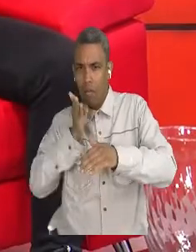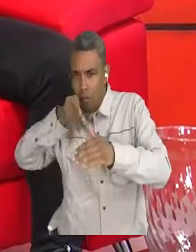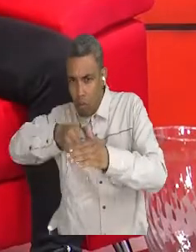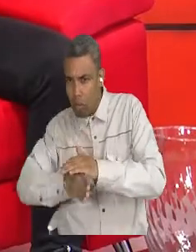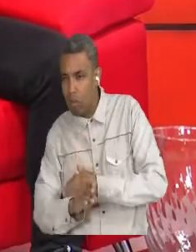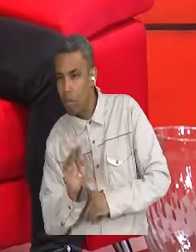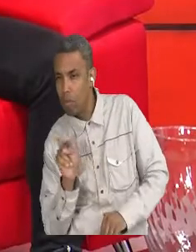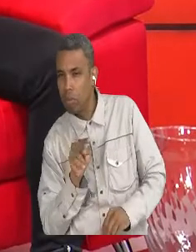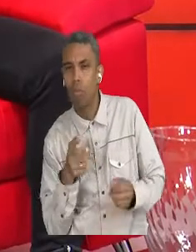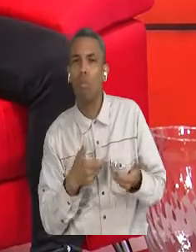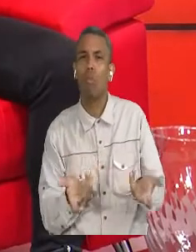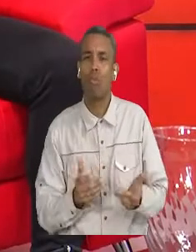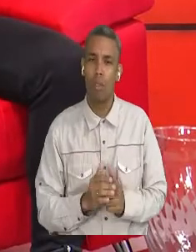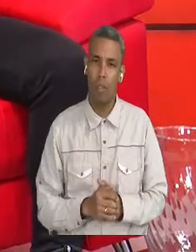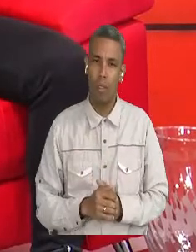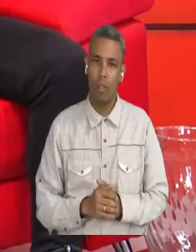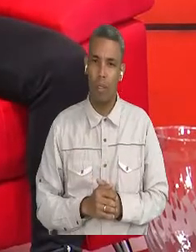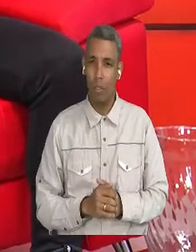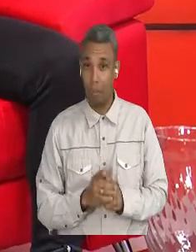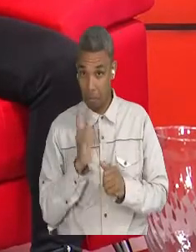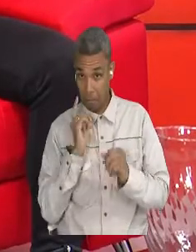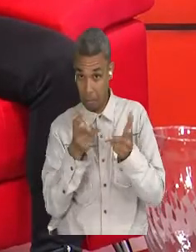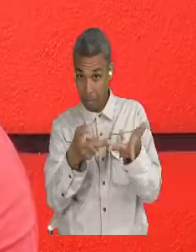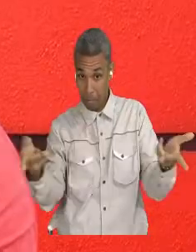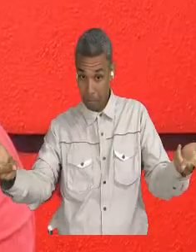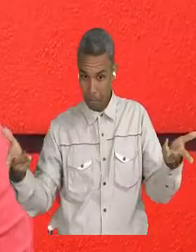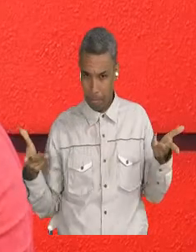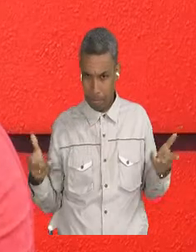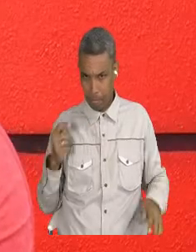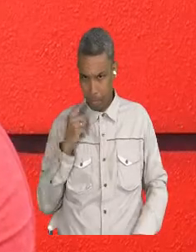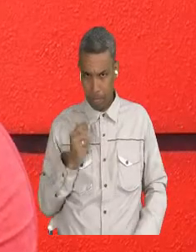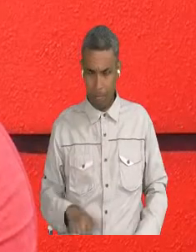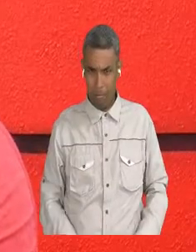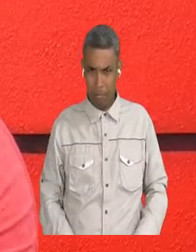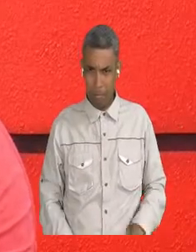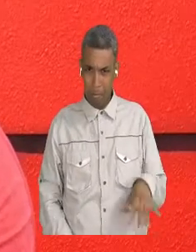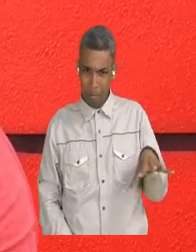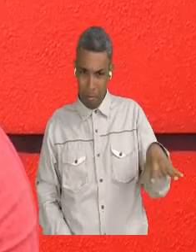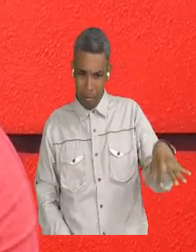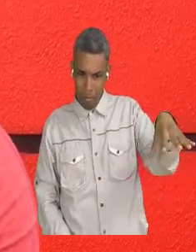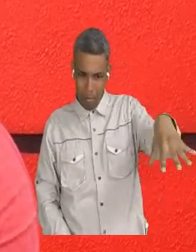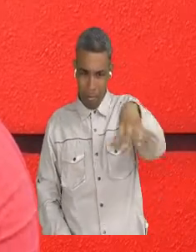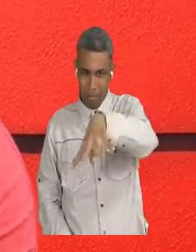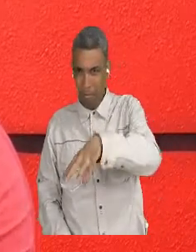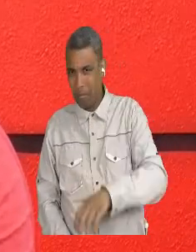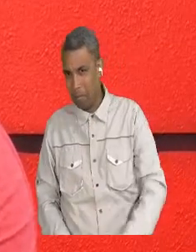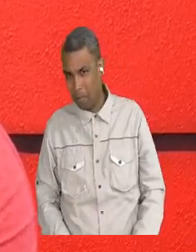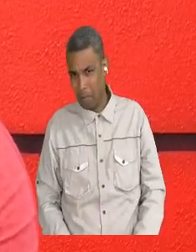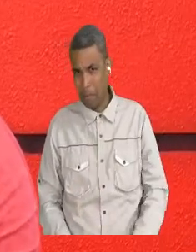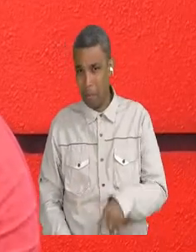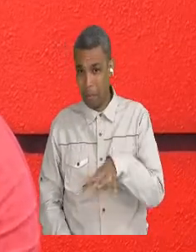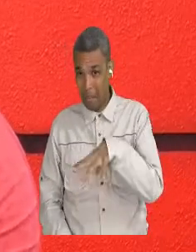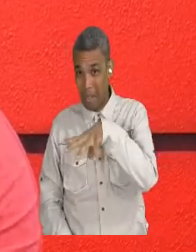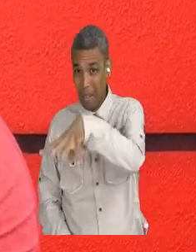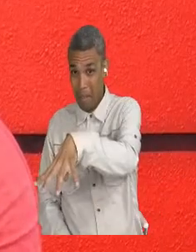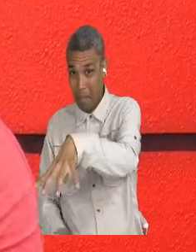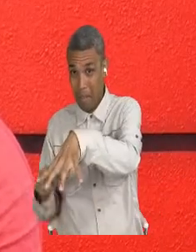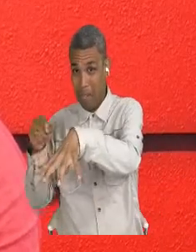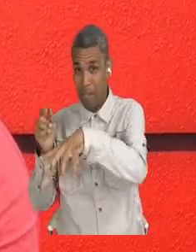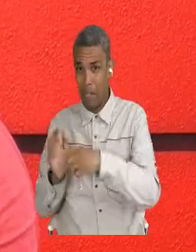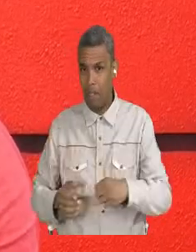primera zona, que es la zona funcional, prácticamente es donde hacemos los ejercicios activos, los trabajos funcionales, el